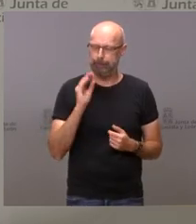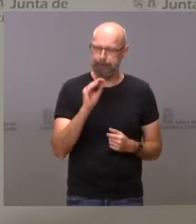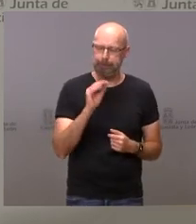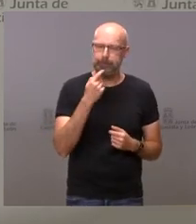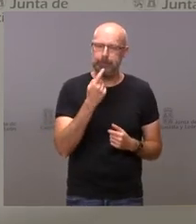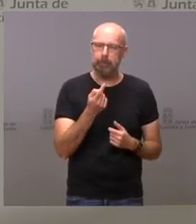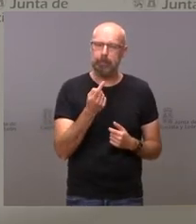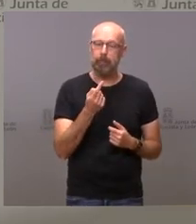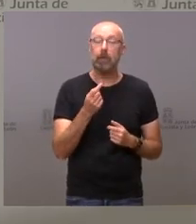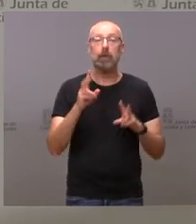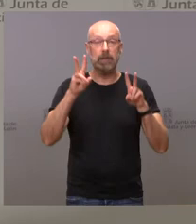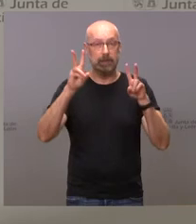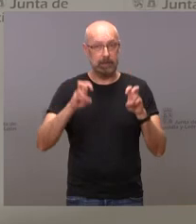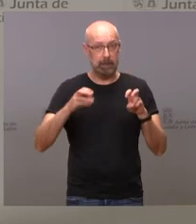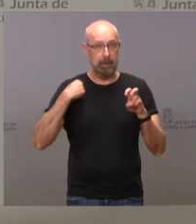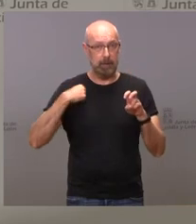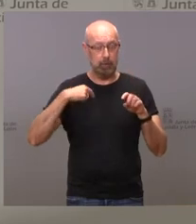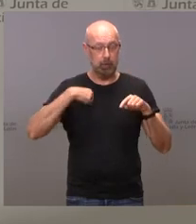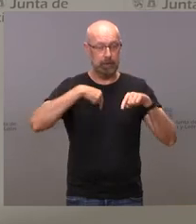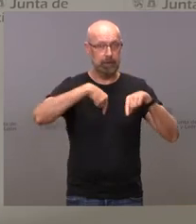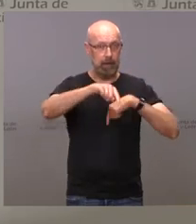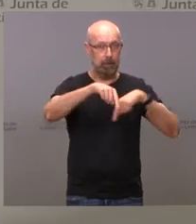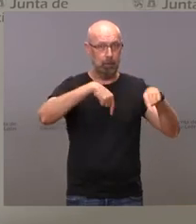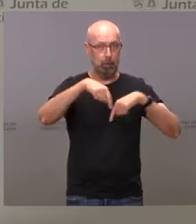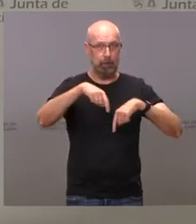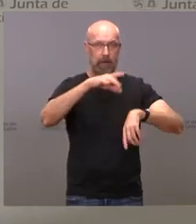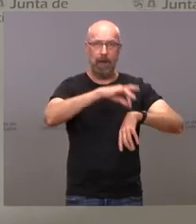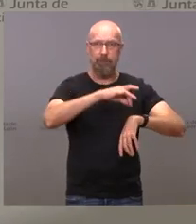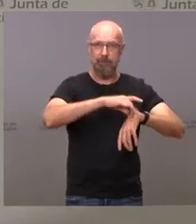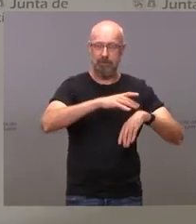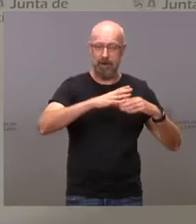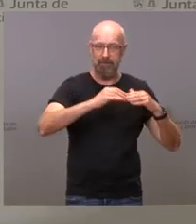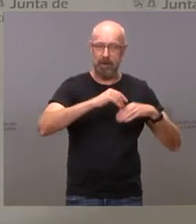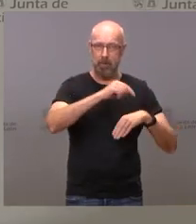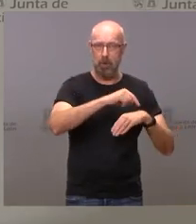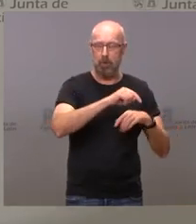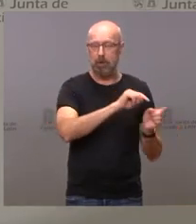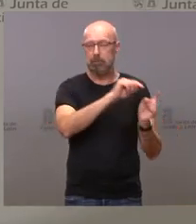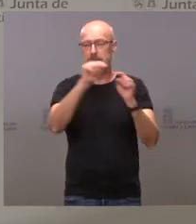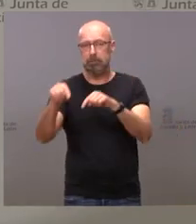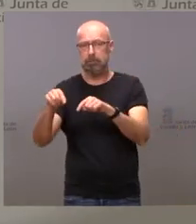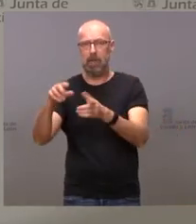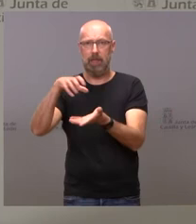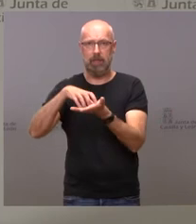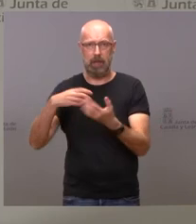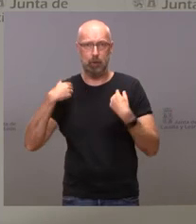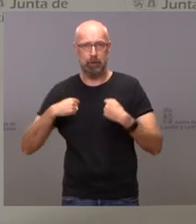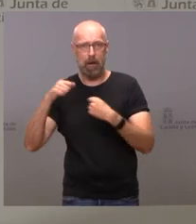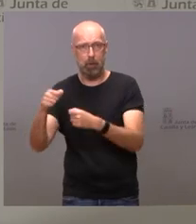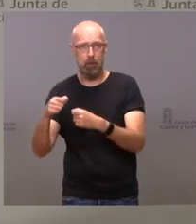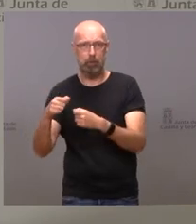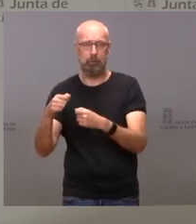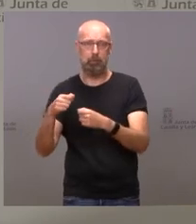respecto al tema del transporte de los pacientes que tengan que ser vistos en un centro de salud y no lo haya en sus